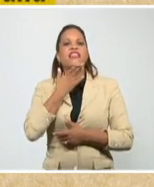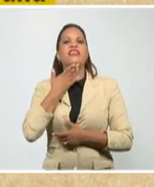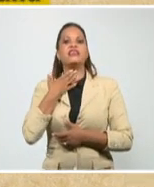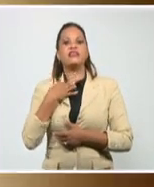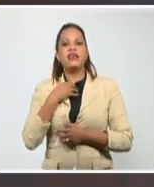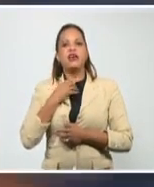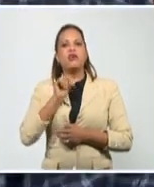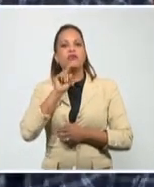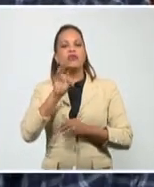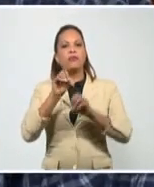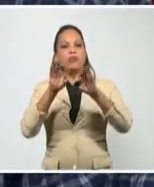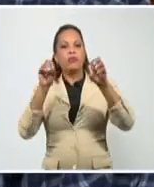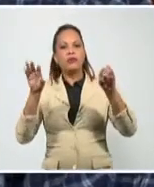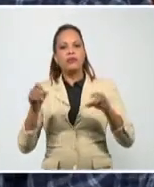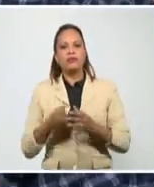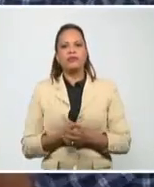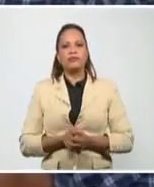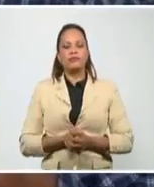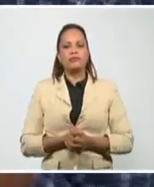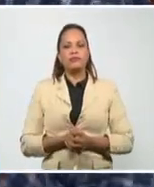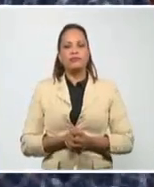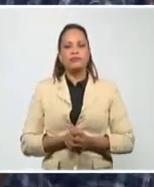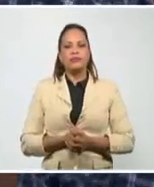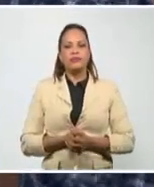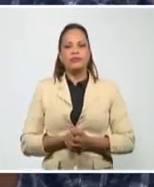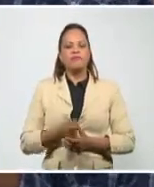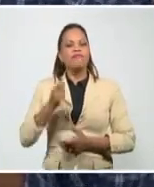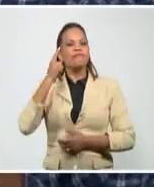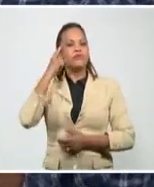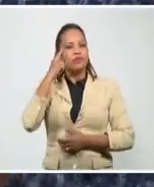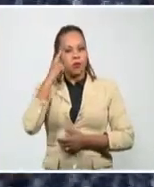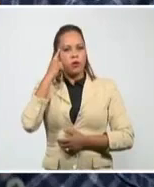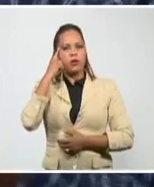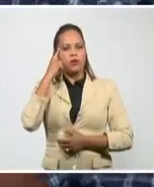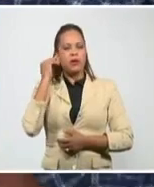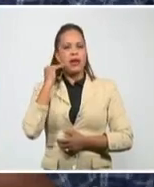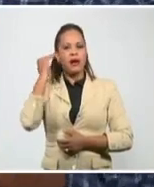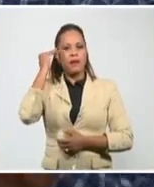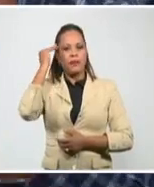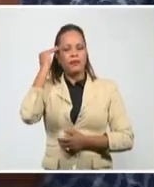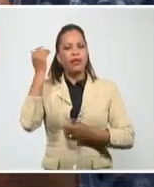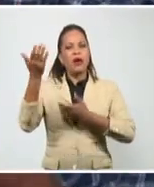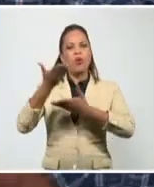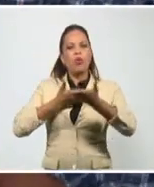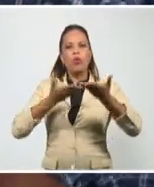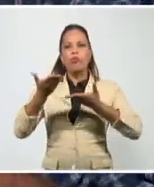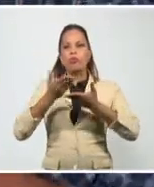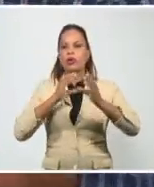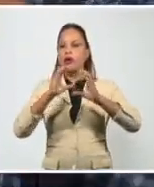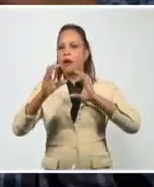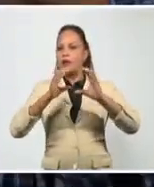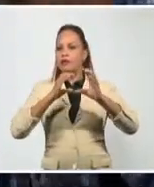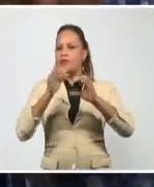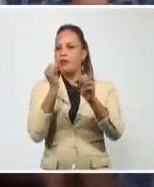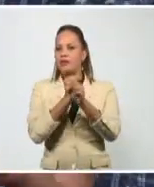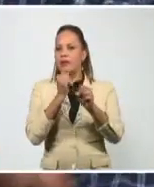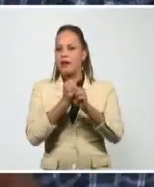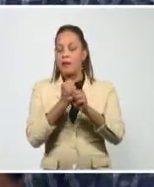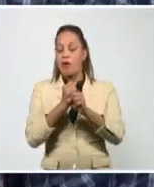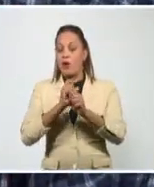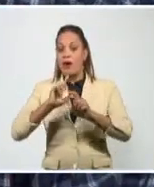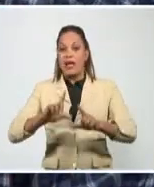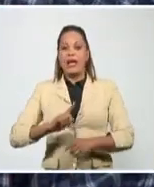publicitada. Yo creo que la capacidad comunicativa de su trabajo en tanto